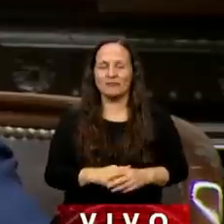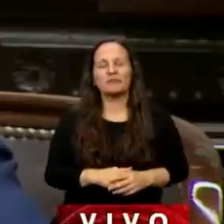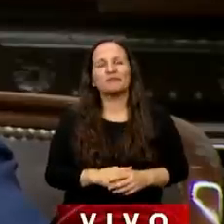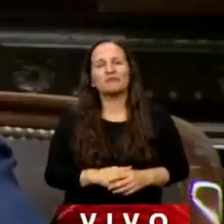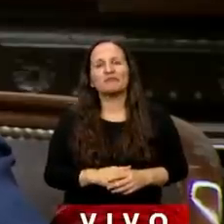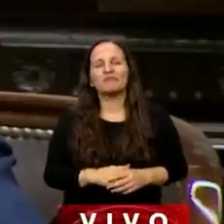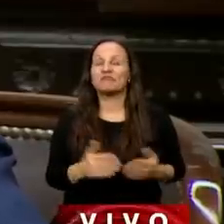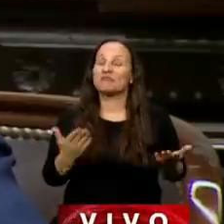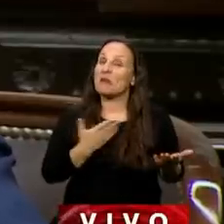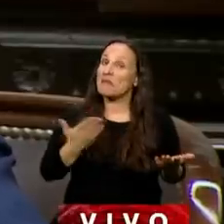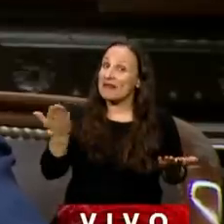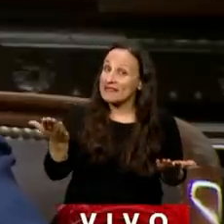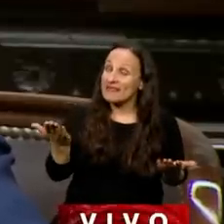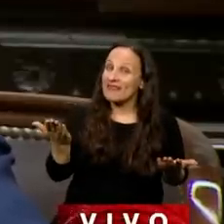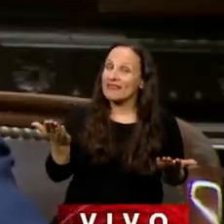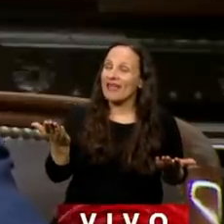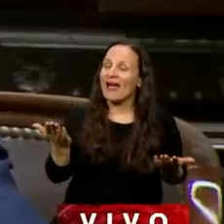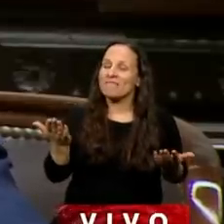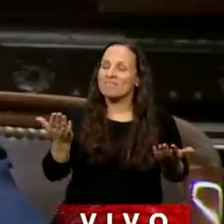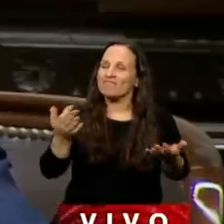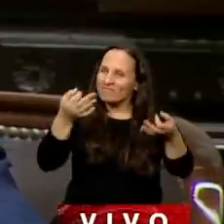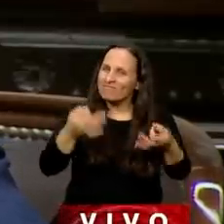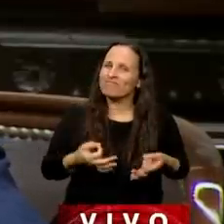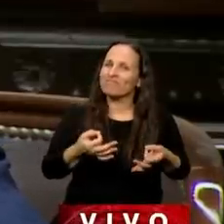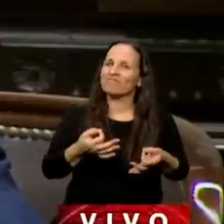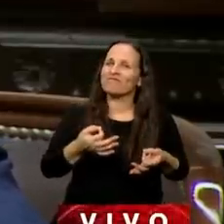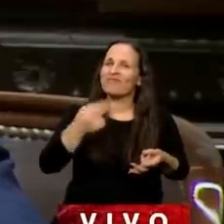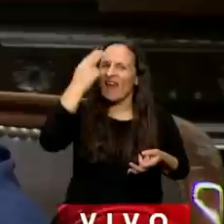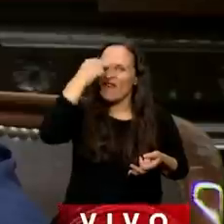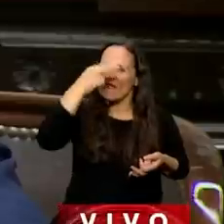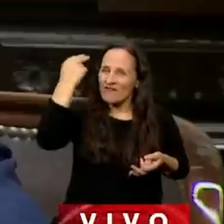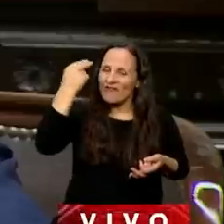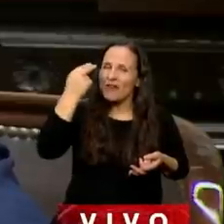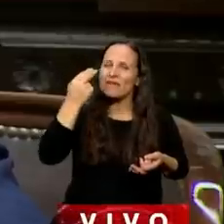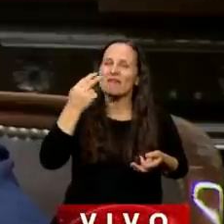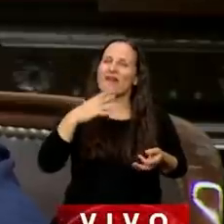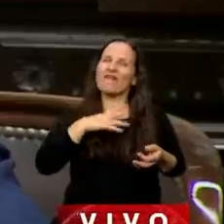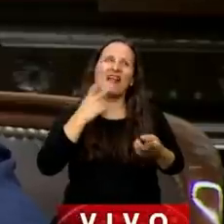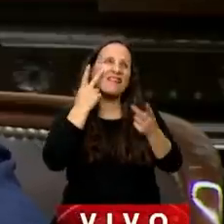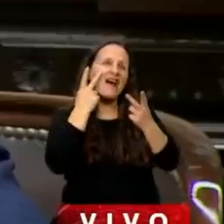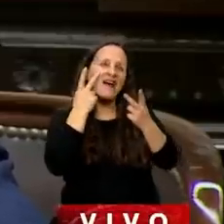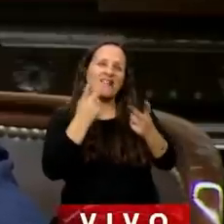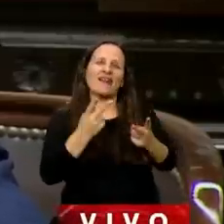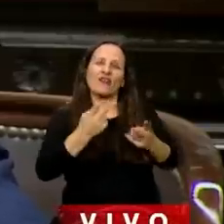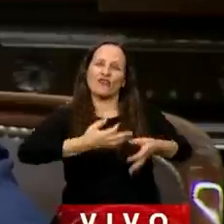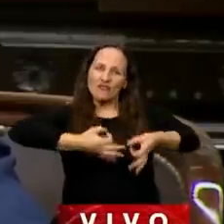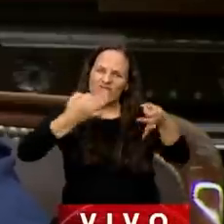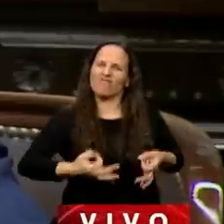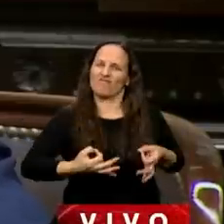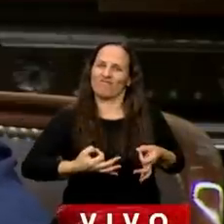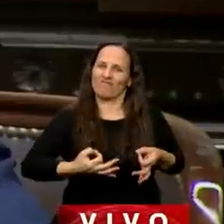Mire, presidenta, la enfermería no es reconocida como tiene que ser